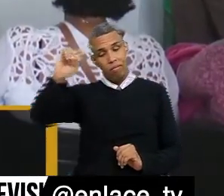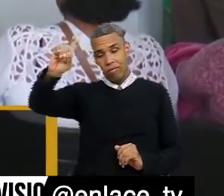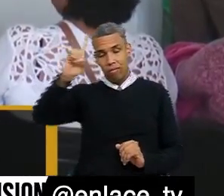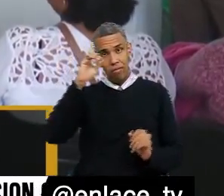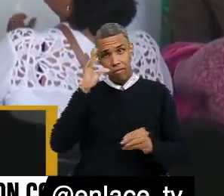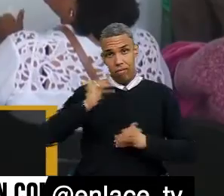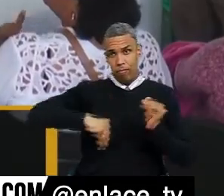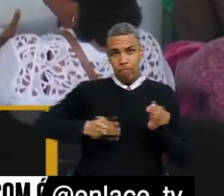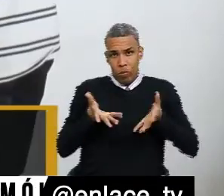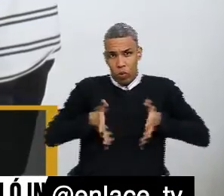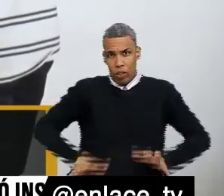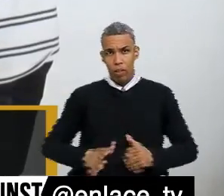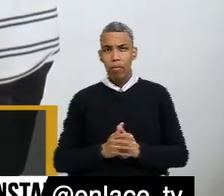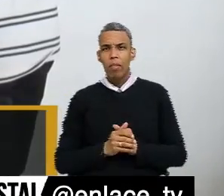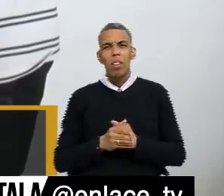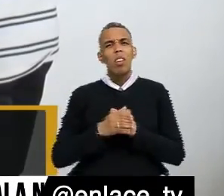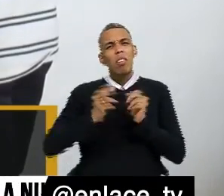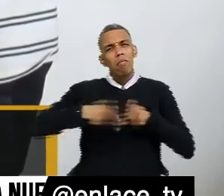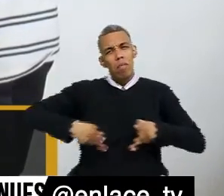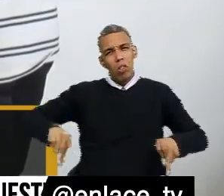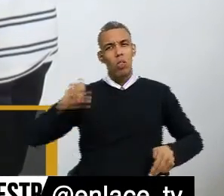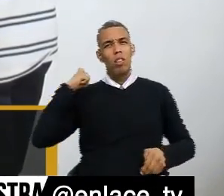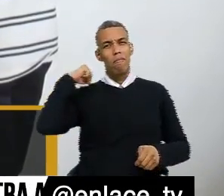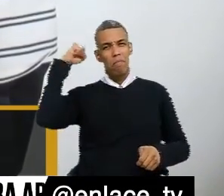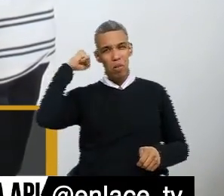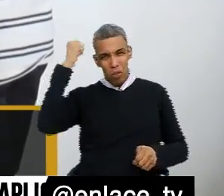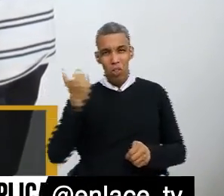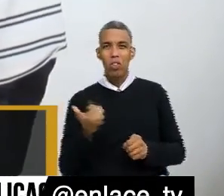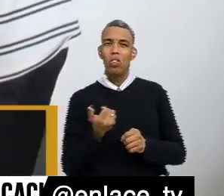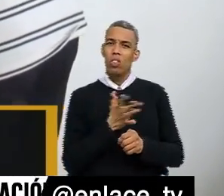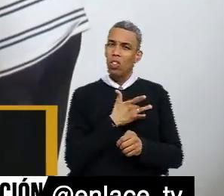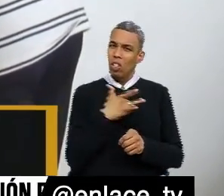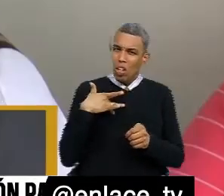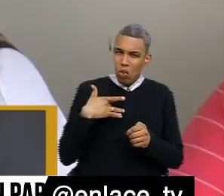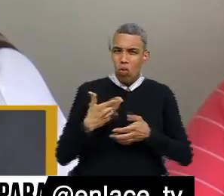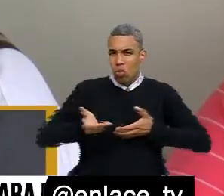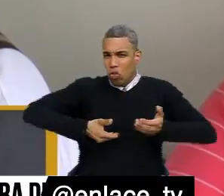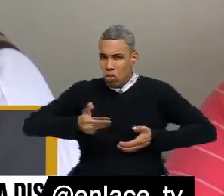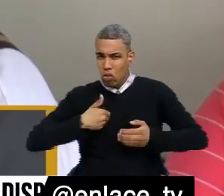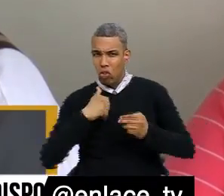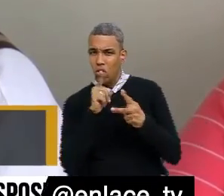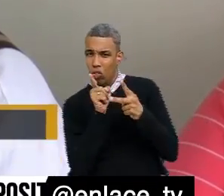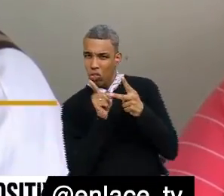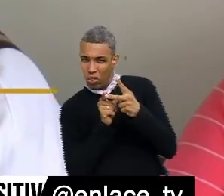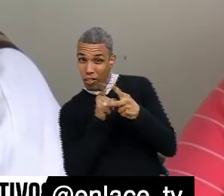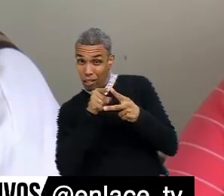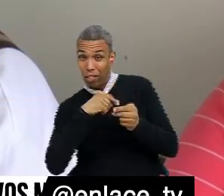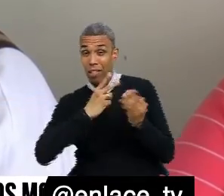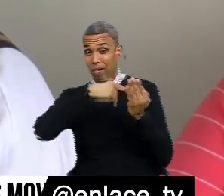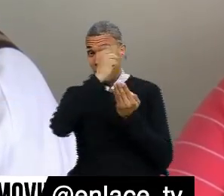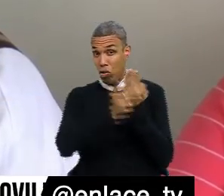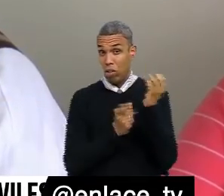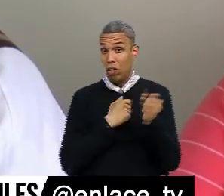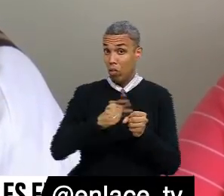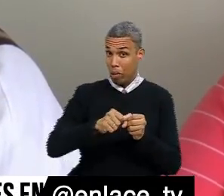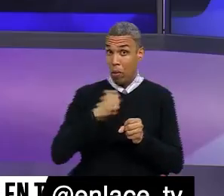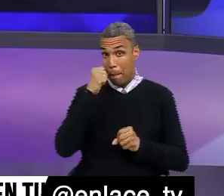de Ecopetrol, el proyecto de modernización de los servicios de salud, hacen el llamado a la ciudadanía en general para que se vinculen a la